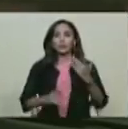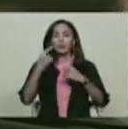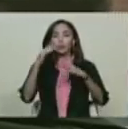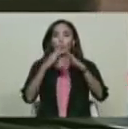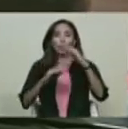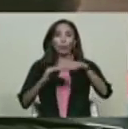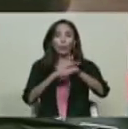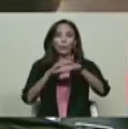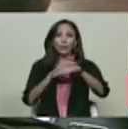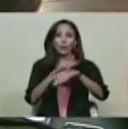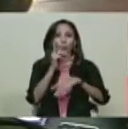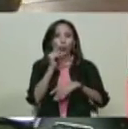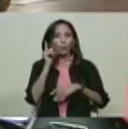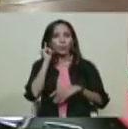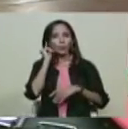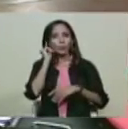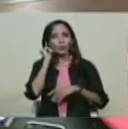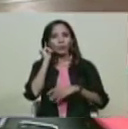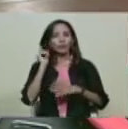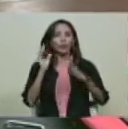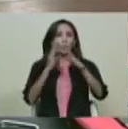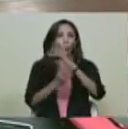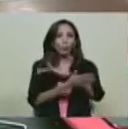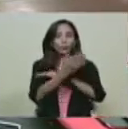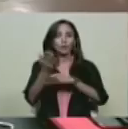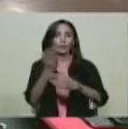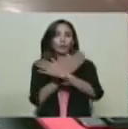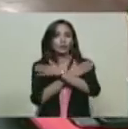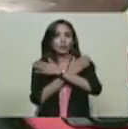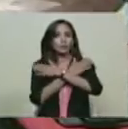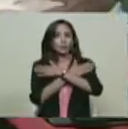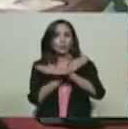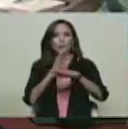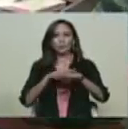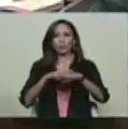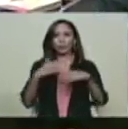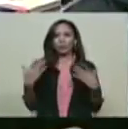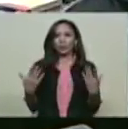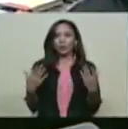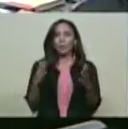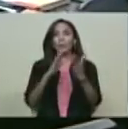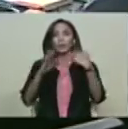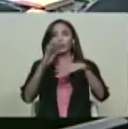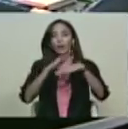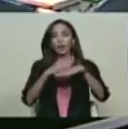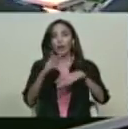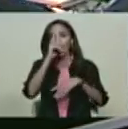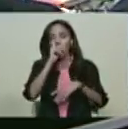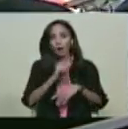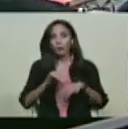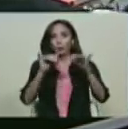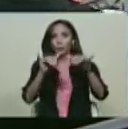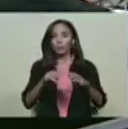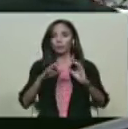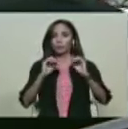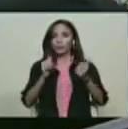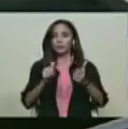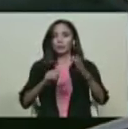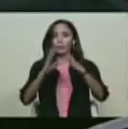ministras, bueno, mis felicitaciones por la llegada del año 2018, compañeros,